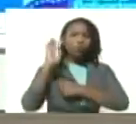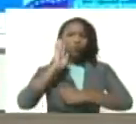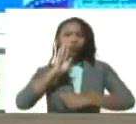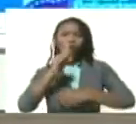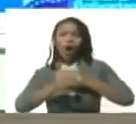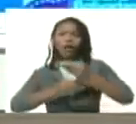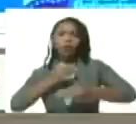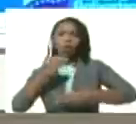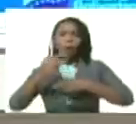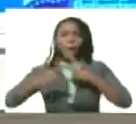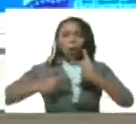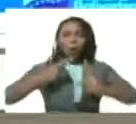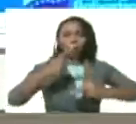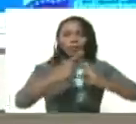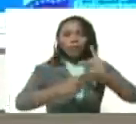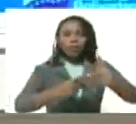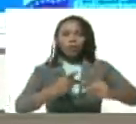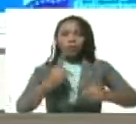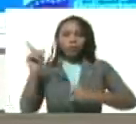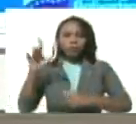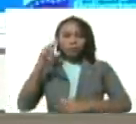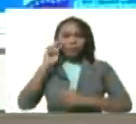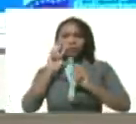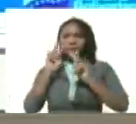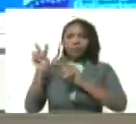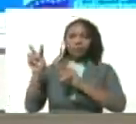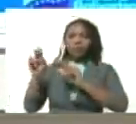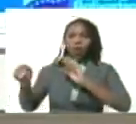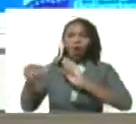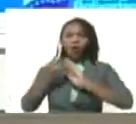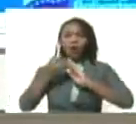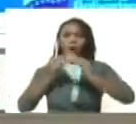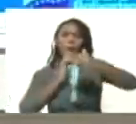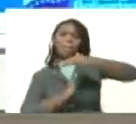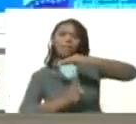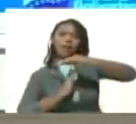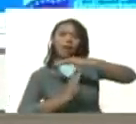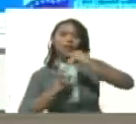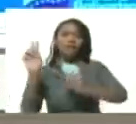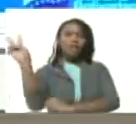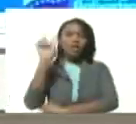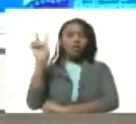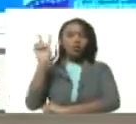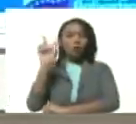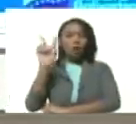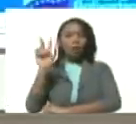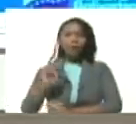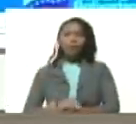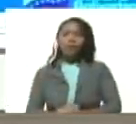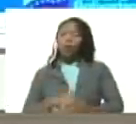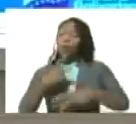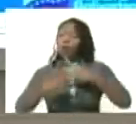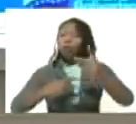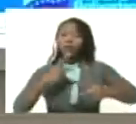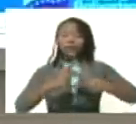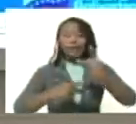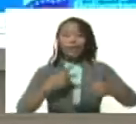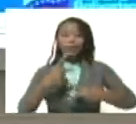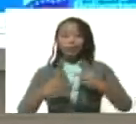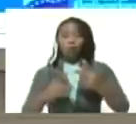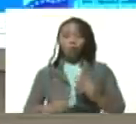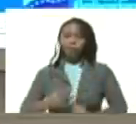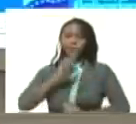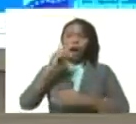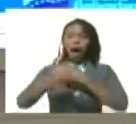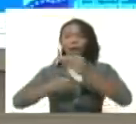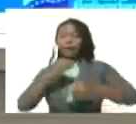este proceso de estigmatización contra los migrantes venezolanos, un proceso de estigmatización que